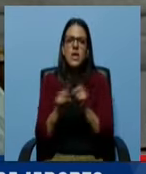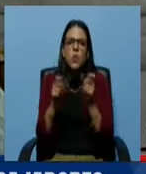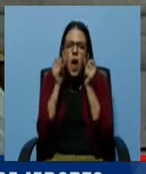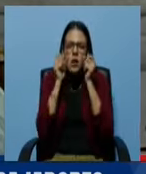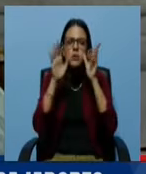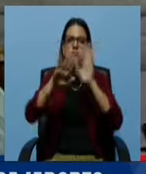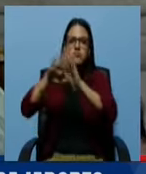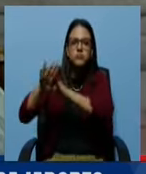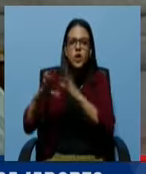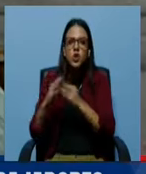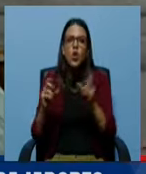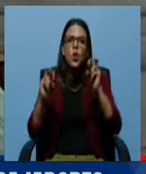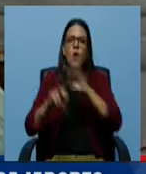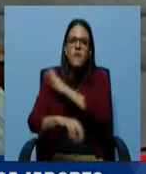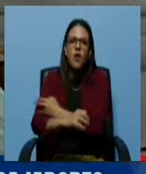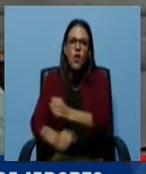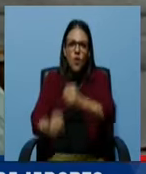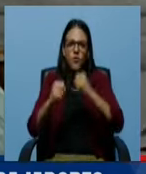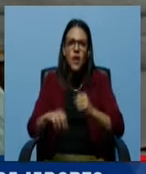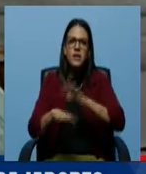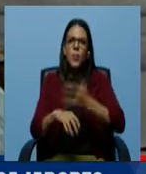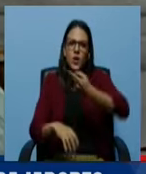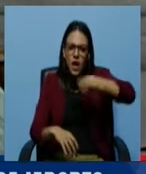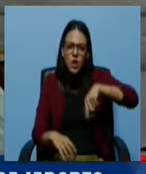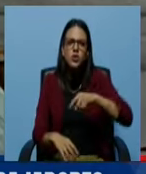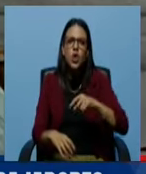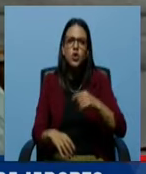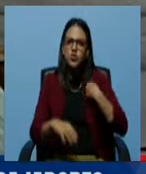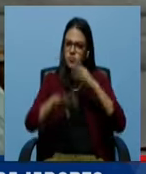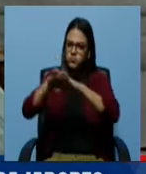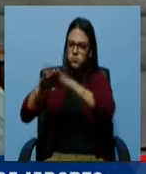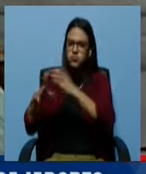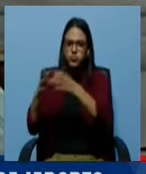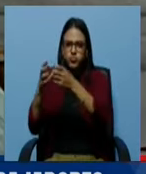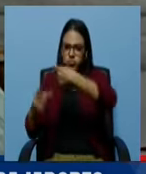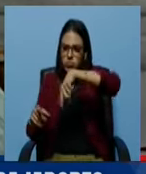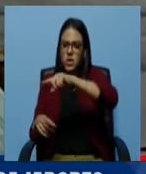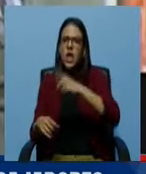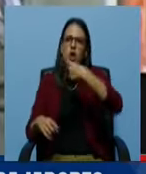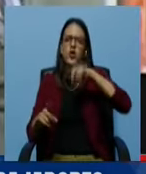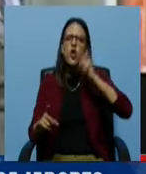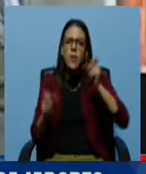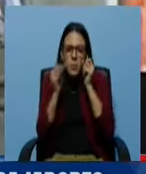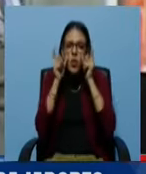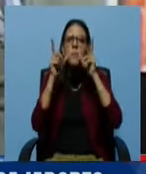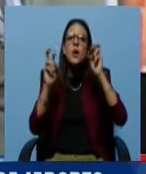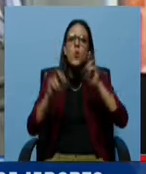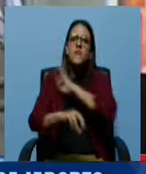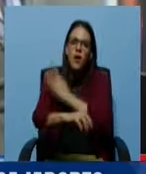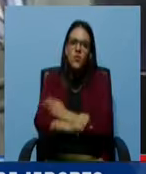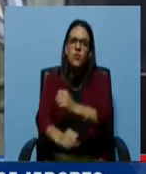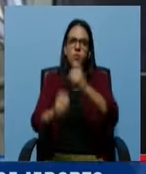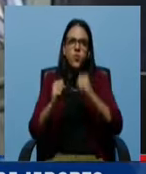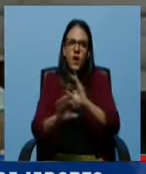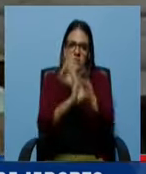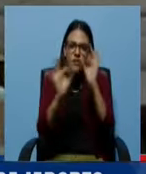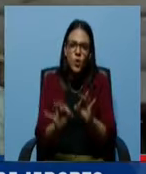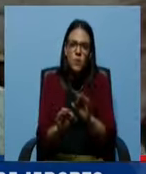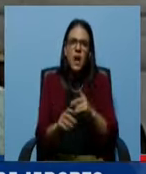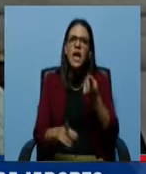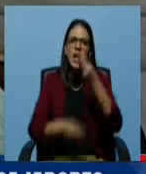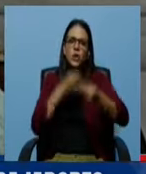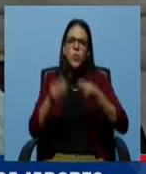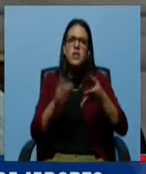despertando nuevas fuerzas, porque hay que estar, yo, Pedro, despertando nuevas fuerzas. Lo peor que le puede pasar